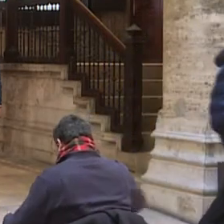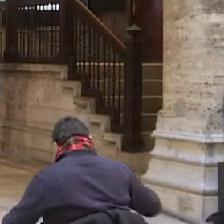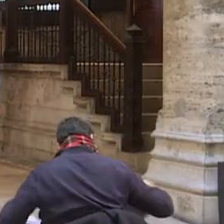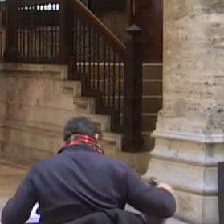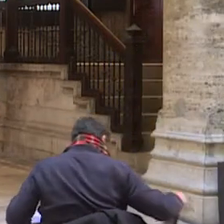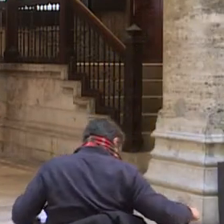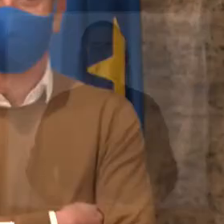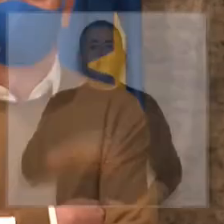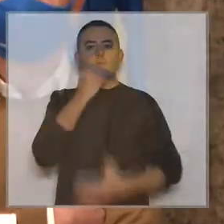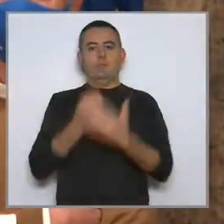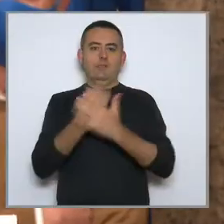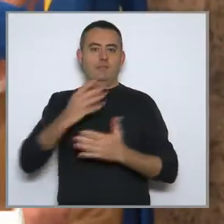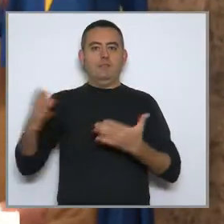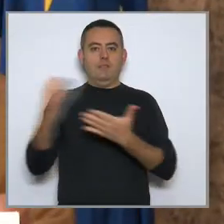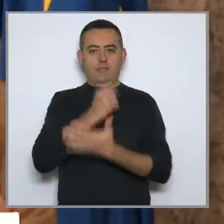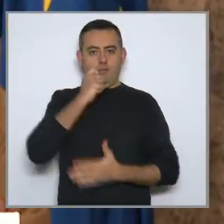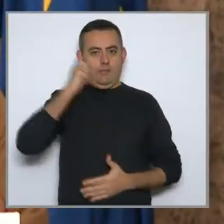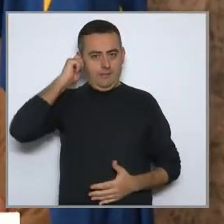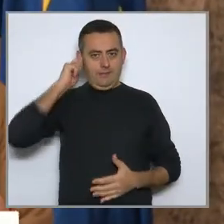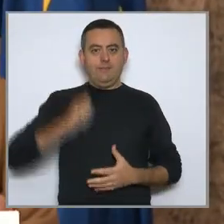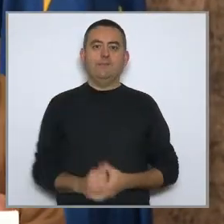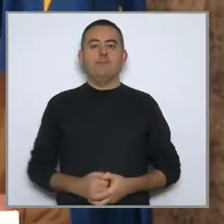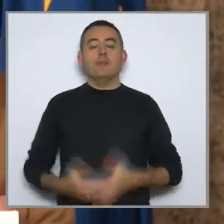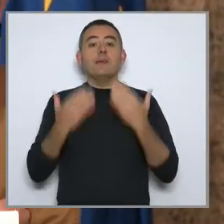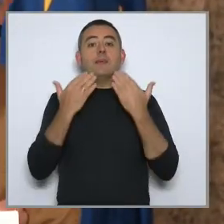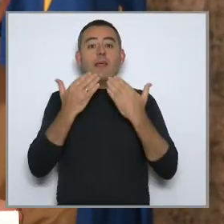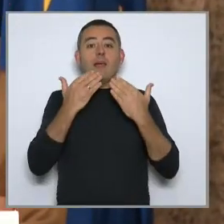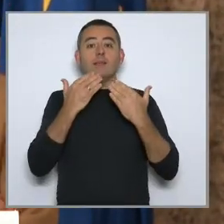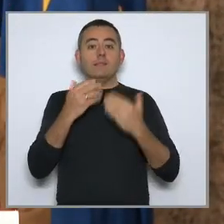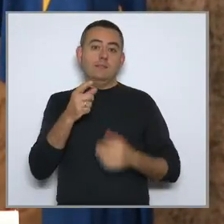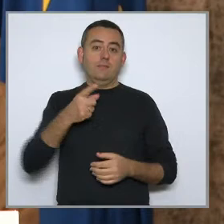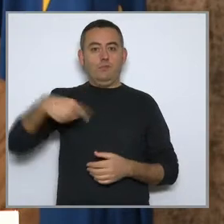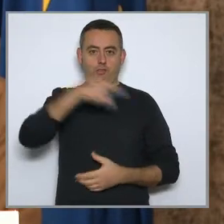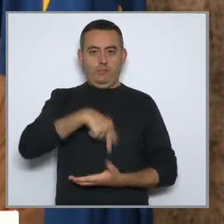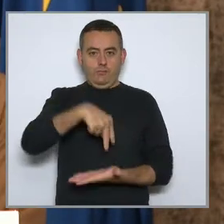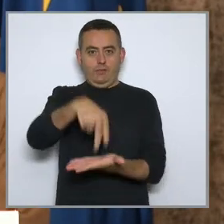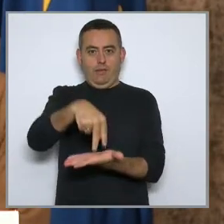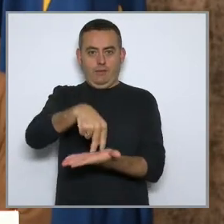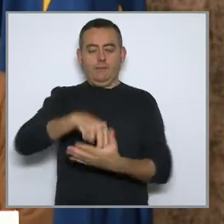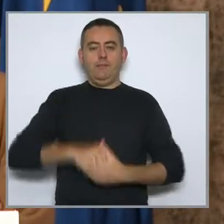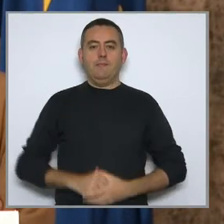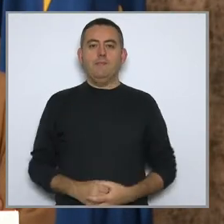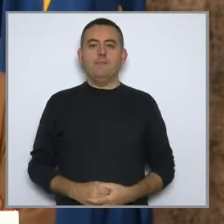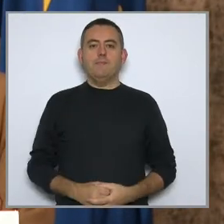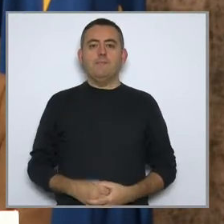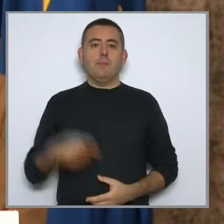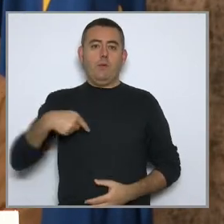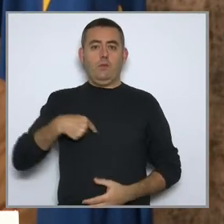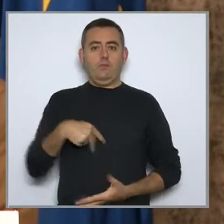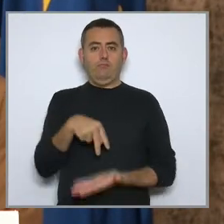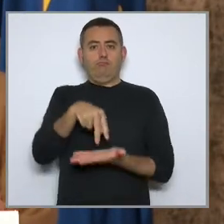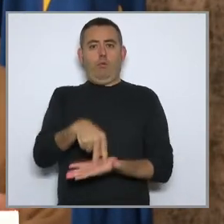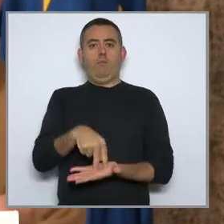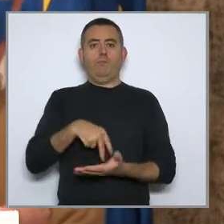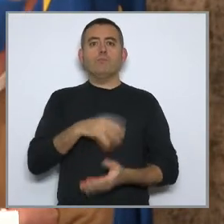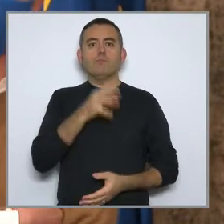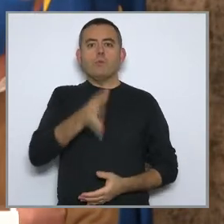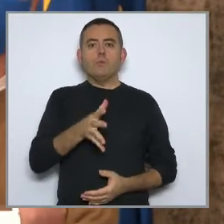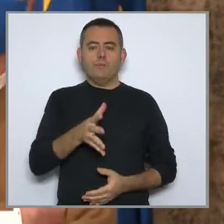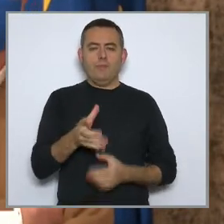Molt bon dia a totes i a tots i moltes gràcies per la seva assistència. Comparezco para detallar